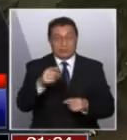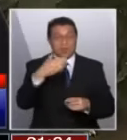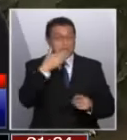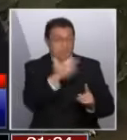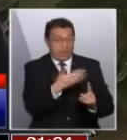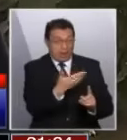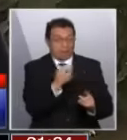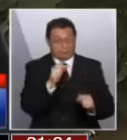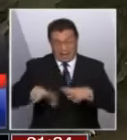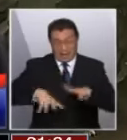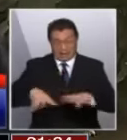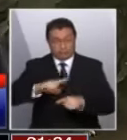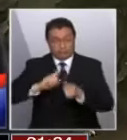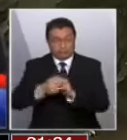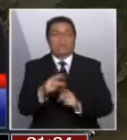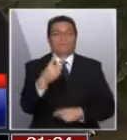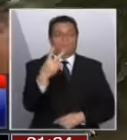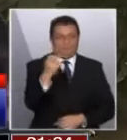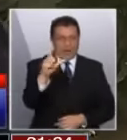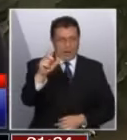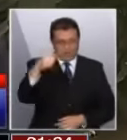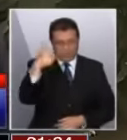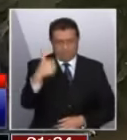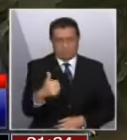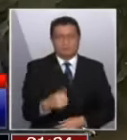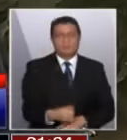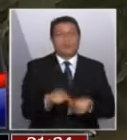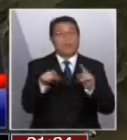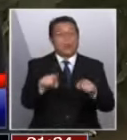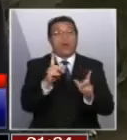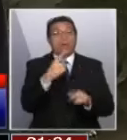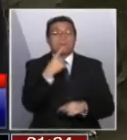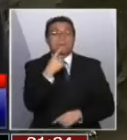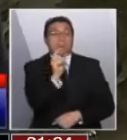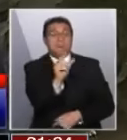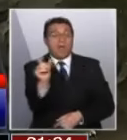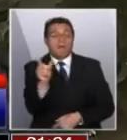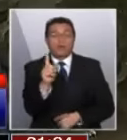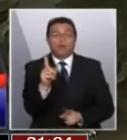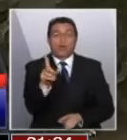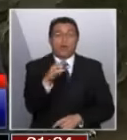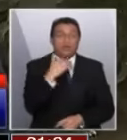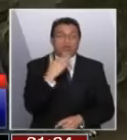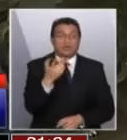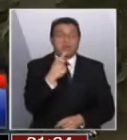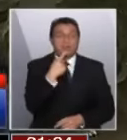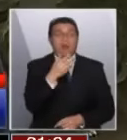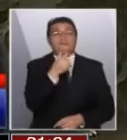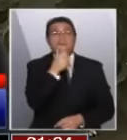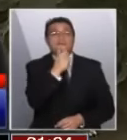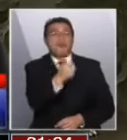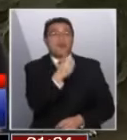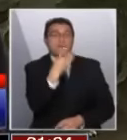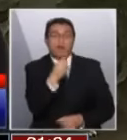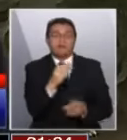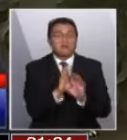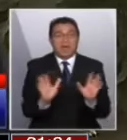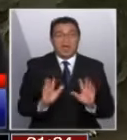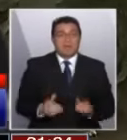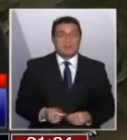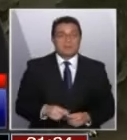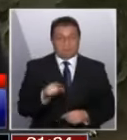acciones vale Pero si es un simple mea culpa no va a servir de mucho más una bonita entrevista me parece bien